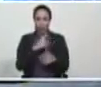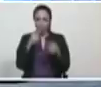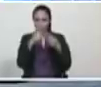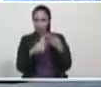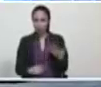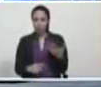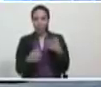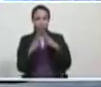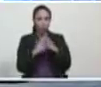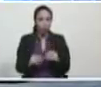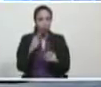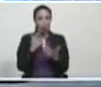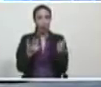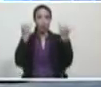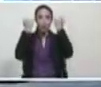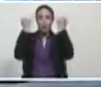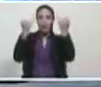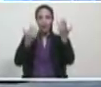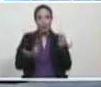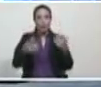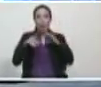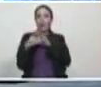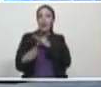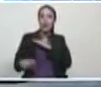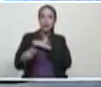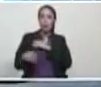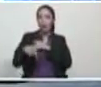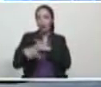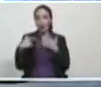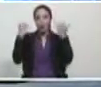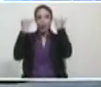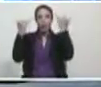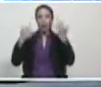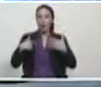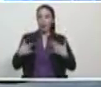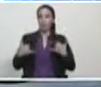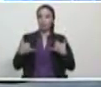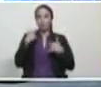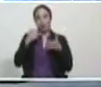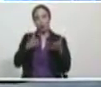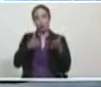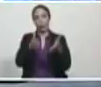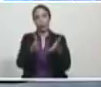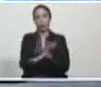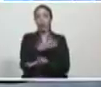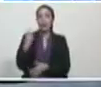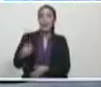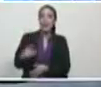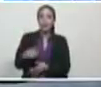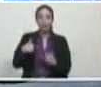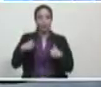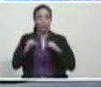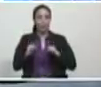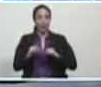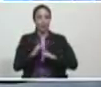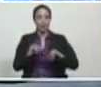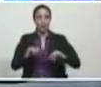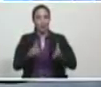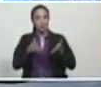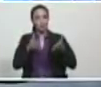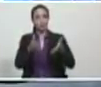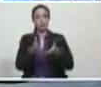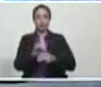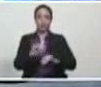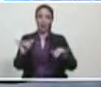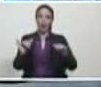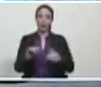sus propios paradigmas. Venezuela tiene derecho a su propio camino, a su propia voz, a tener nuestro camino, a